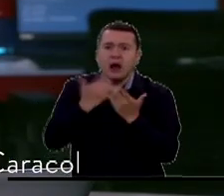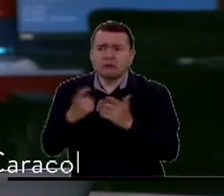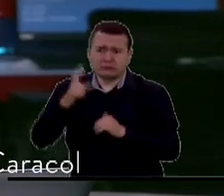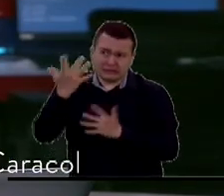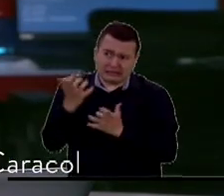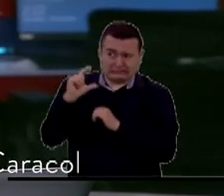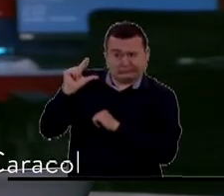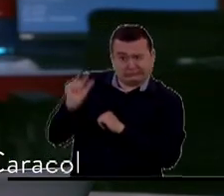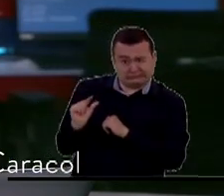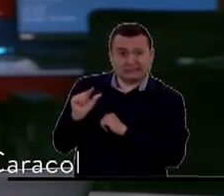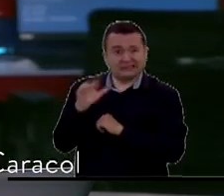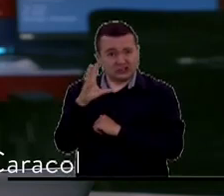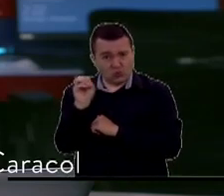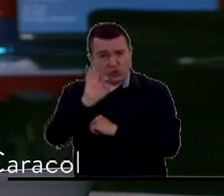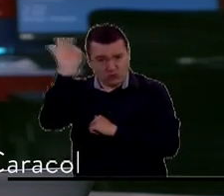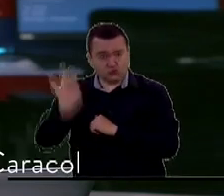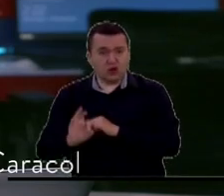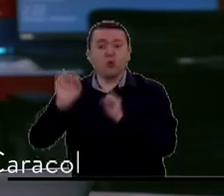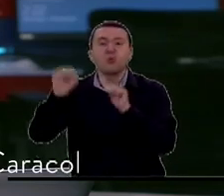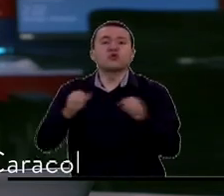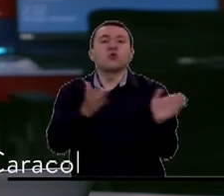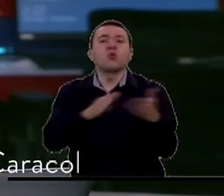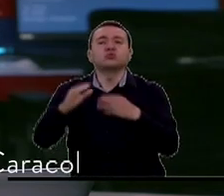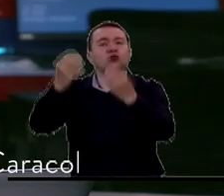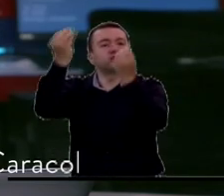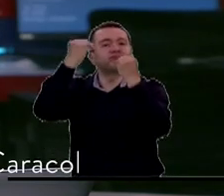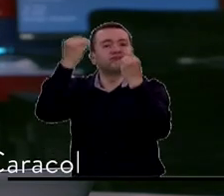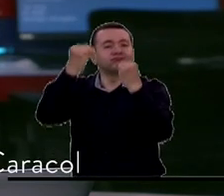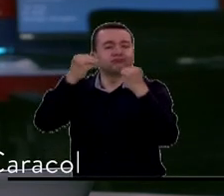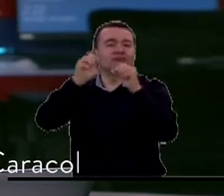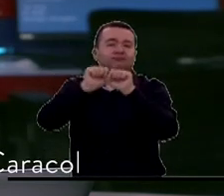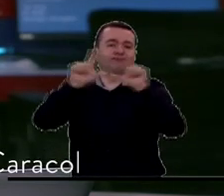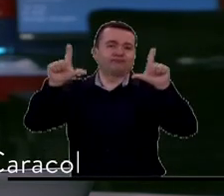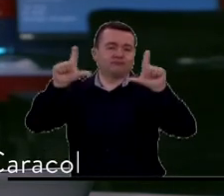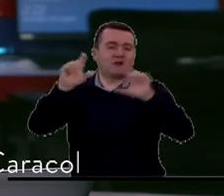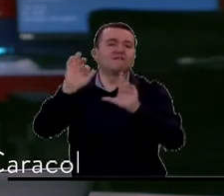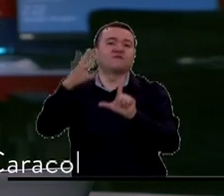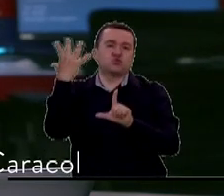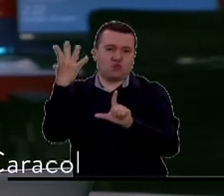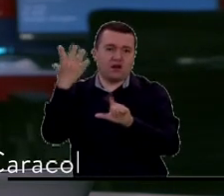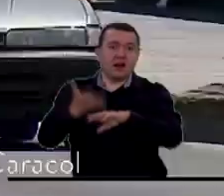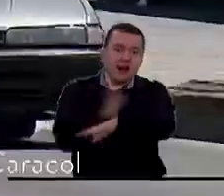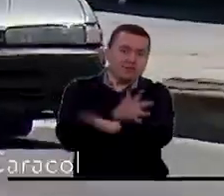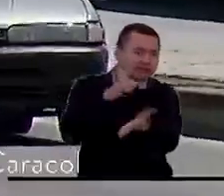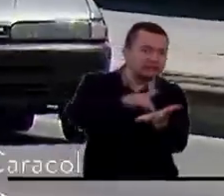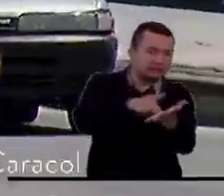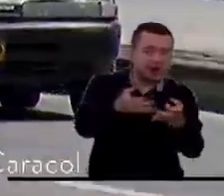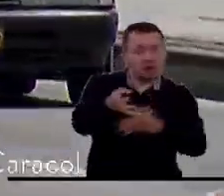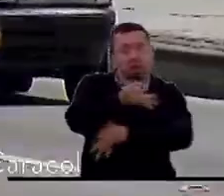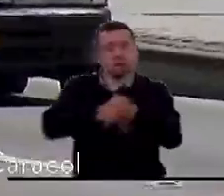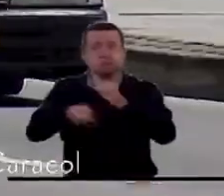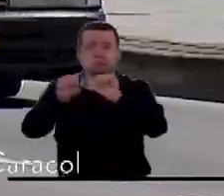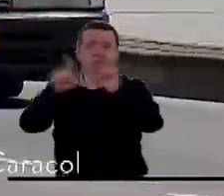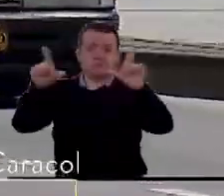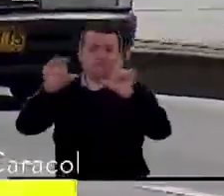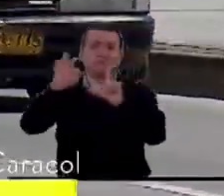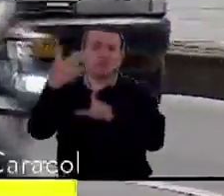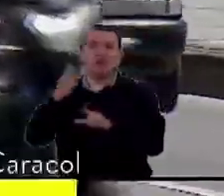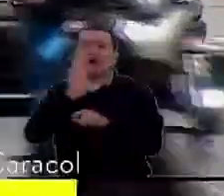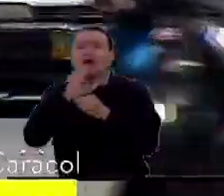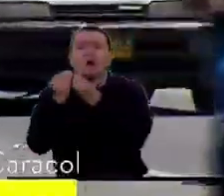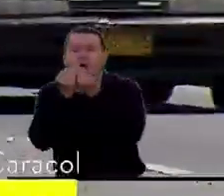de tránsito podrán hacerlo de manera virtual la iniciativa fue aprobada por el consejo de la ciudad varios conductores